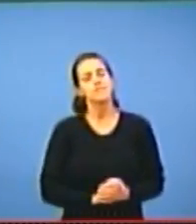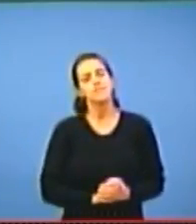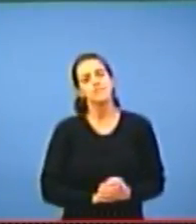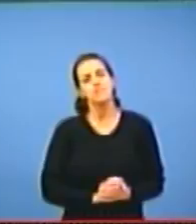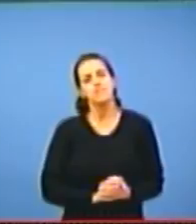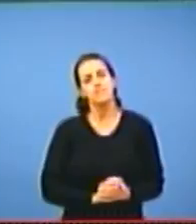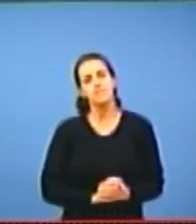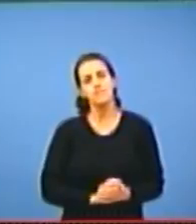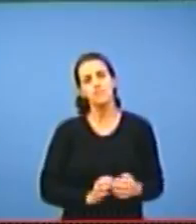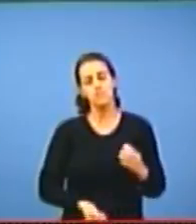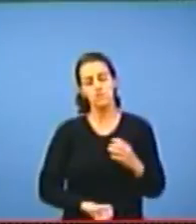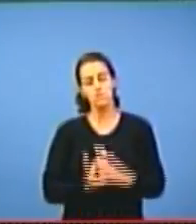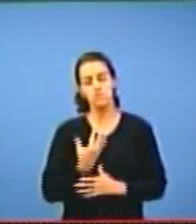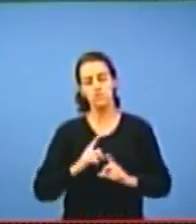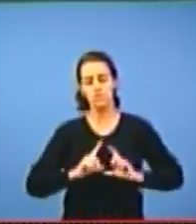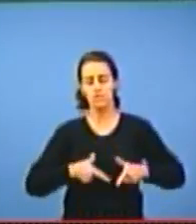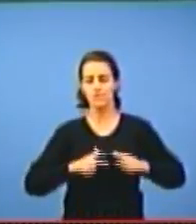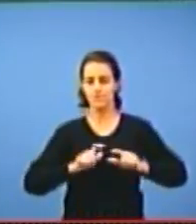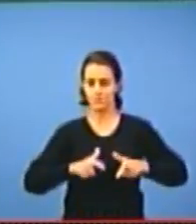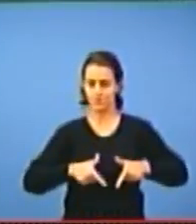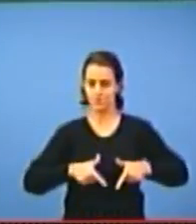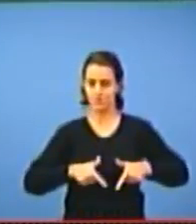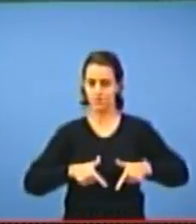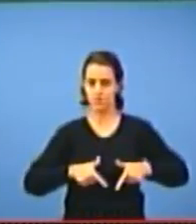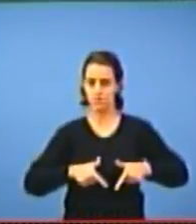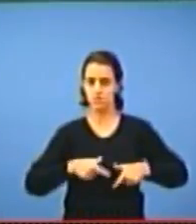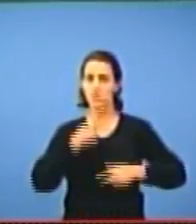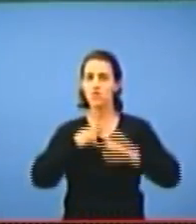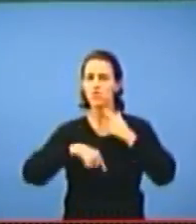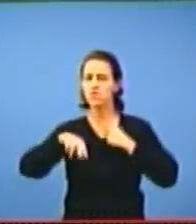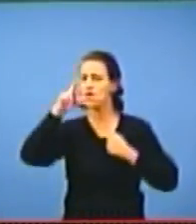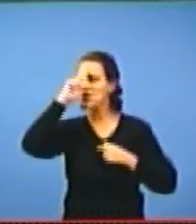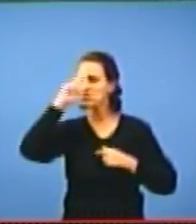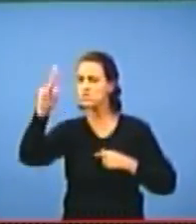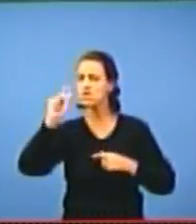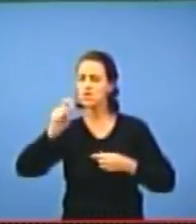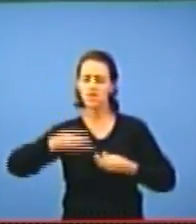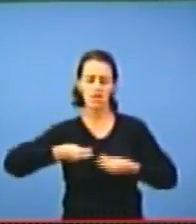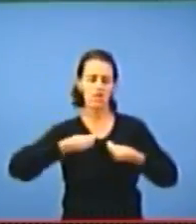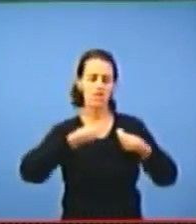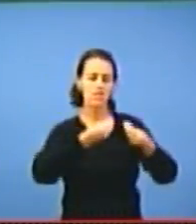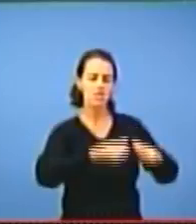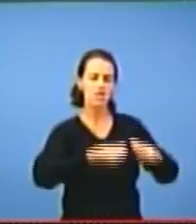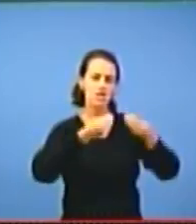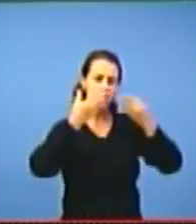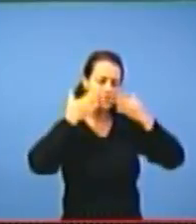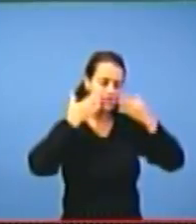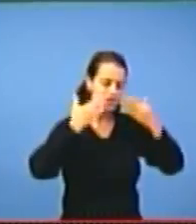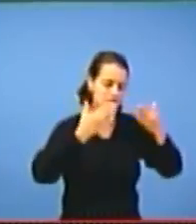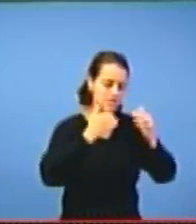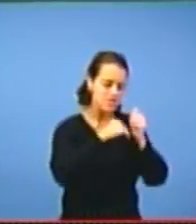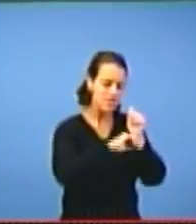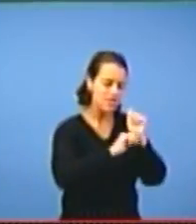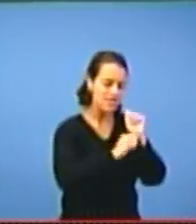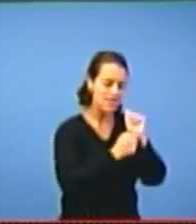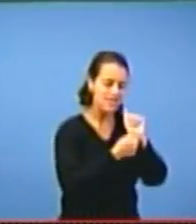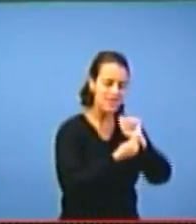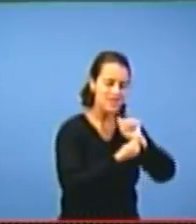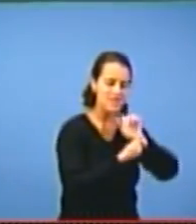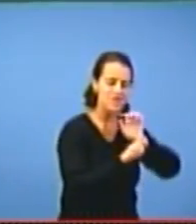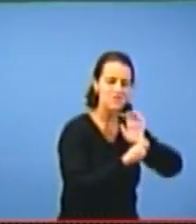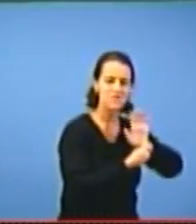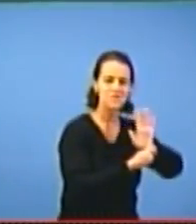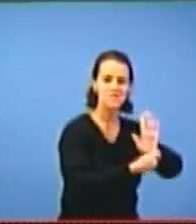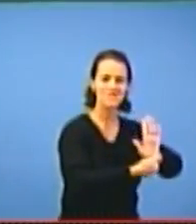Israel todos los secretos de él, revelar a Israel sus misterios.